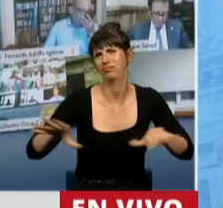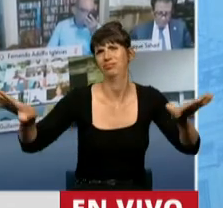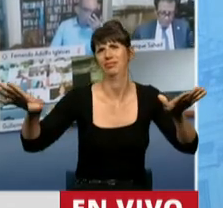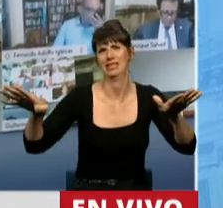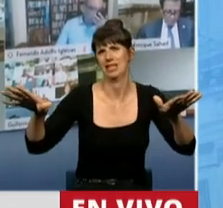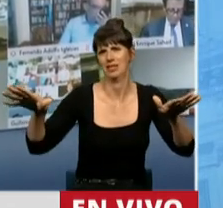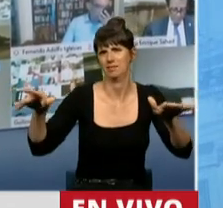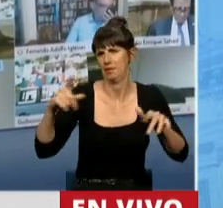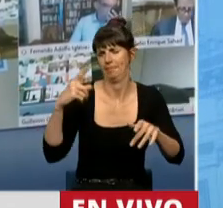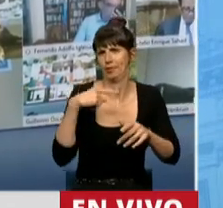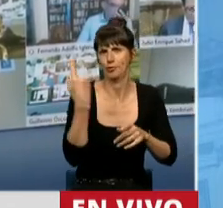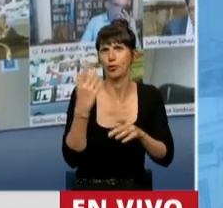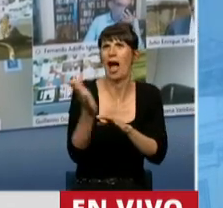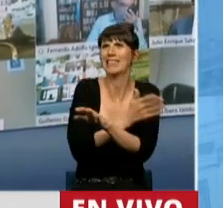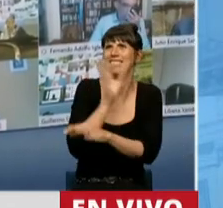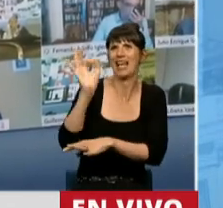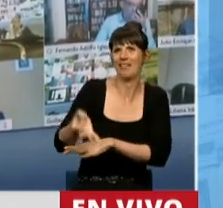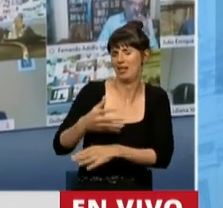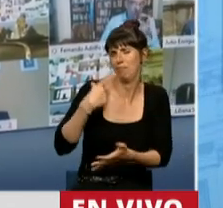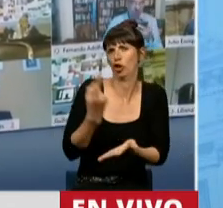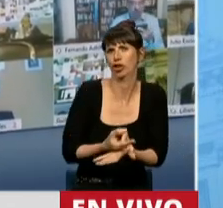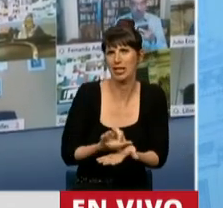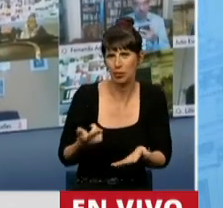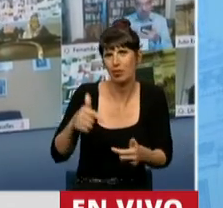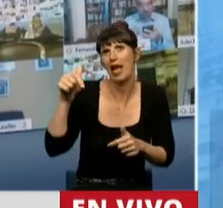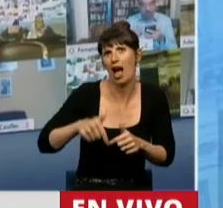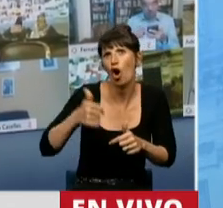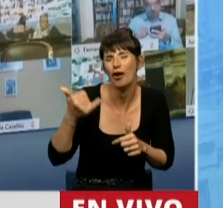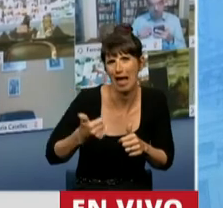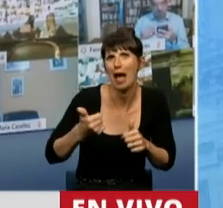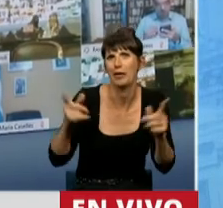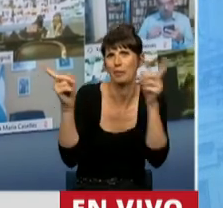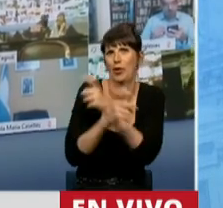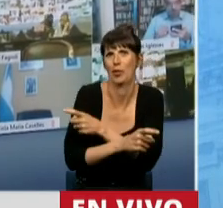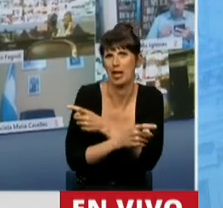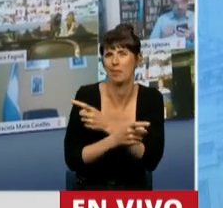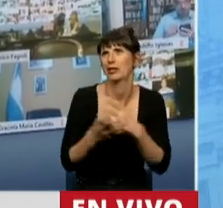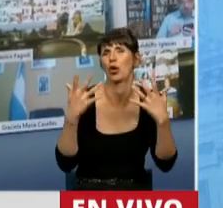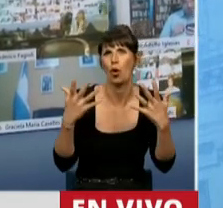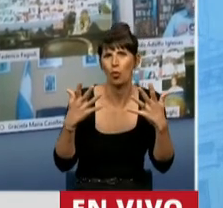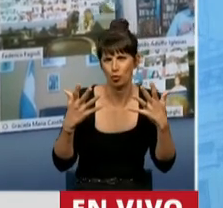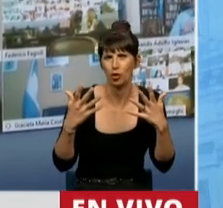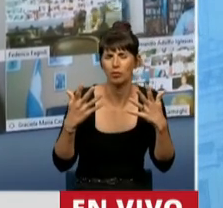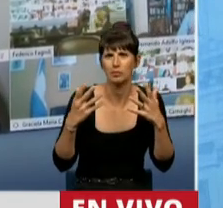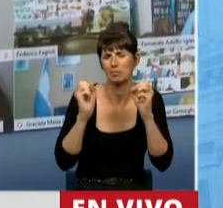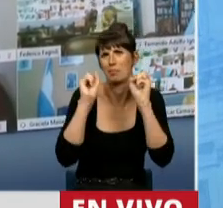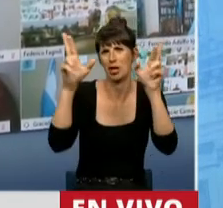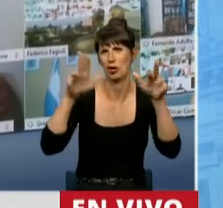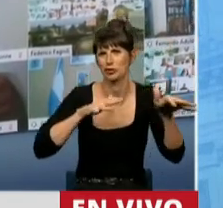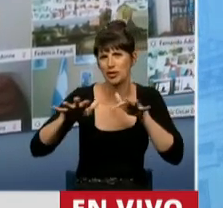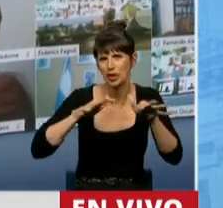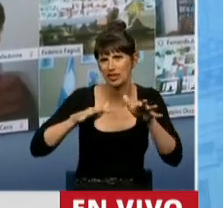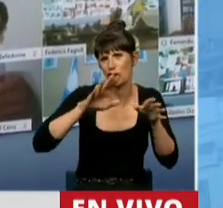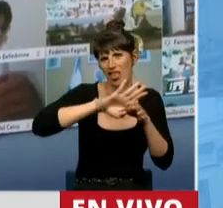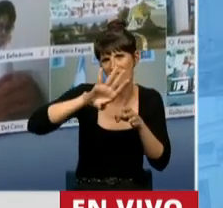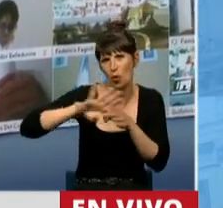podía preverse y que esta tiene consecuencias que ha agravado la situación de los deudores de este fondo, y había que darle una